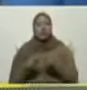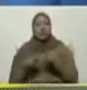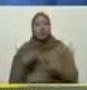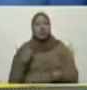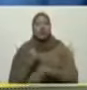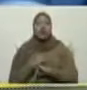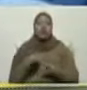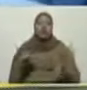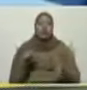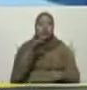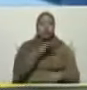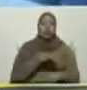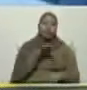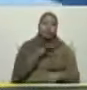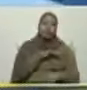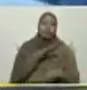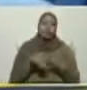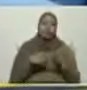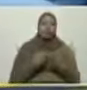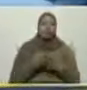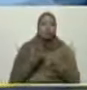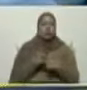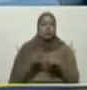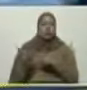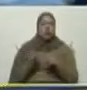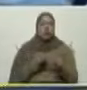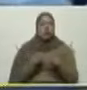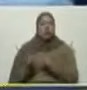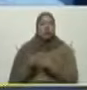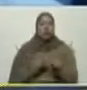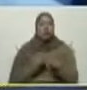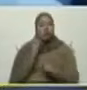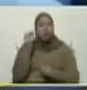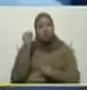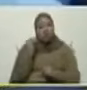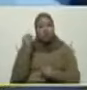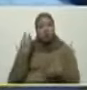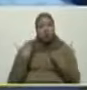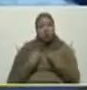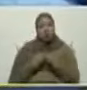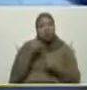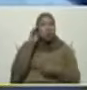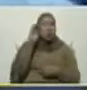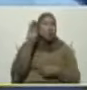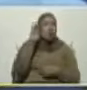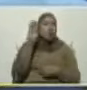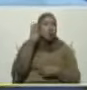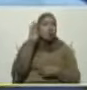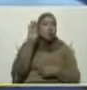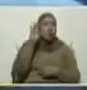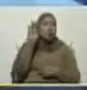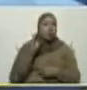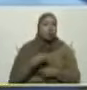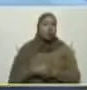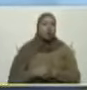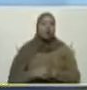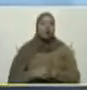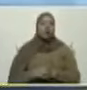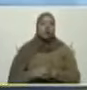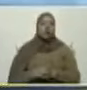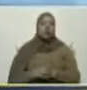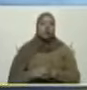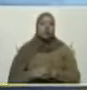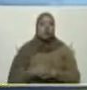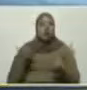independiencia soberanía un gran diálogo para pensar juntos el futuro para trabajar